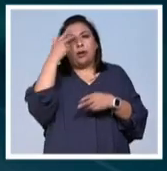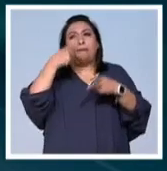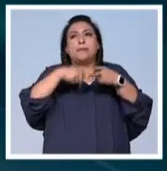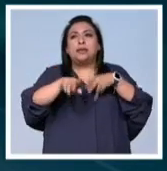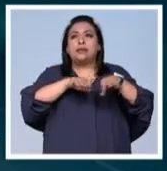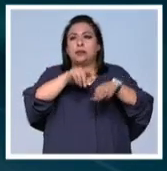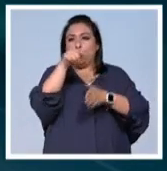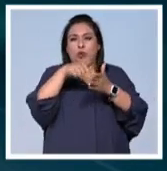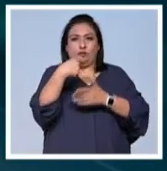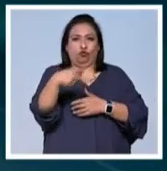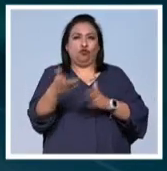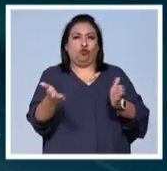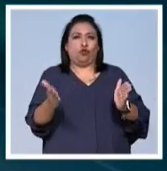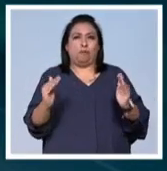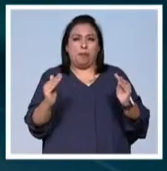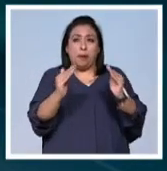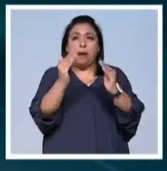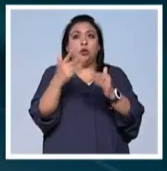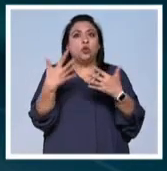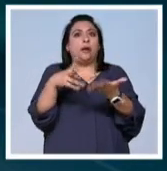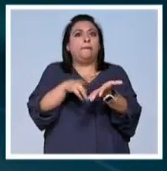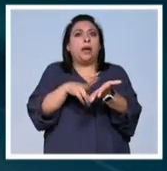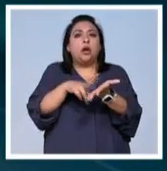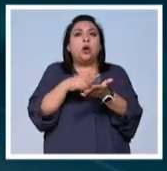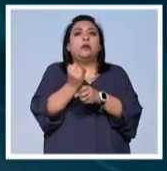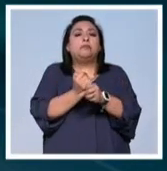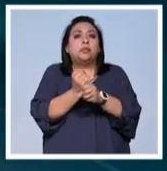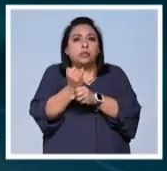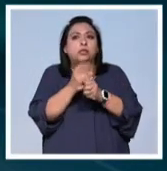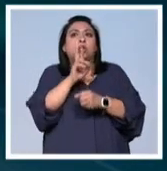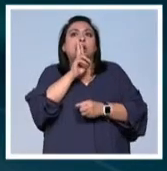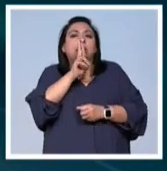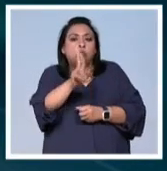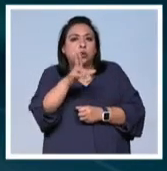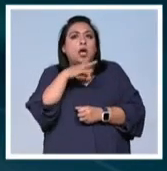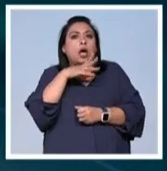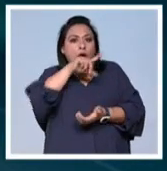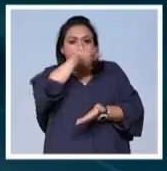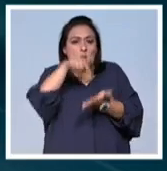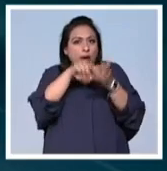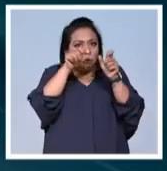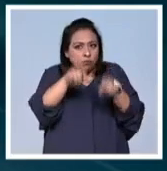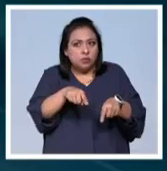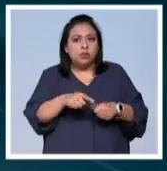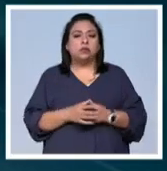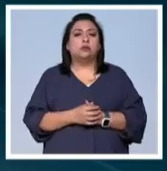trabajos en este sitio arqueológico y revalorizar las investigaciones y resultados obtenidos en el lugar